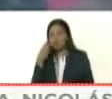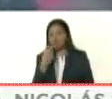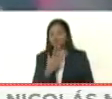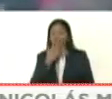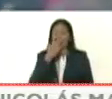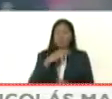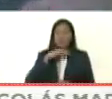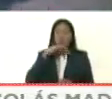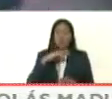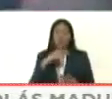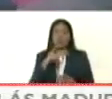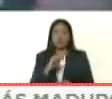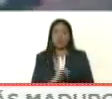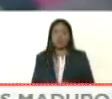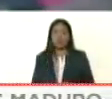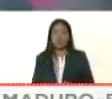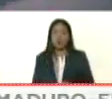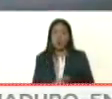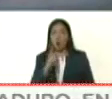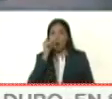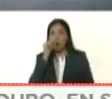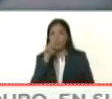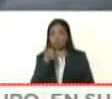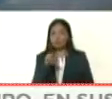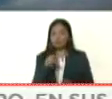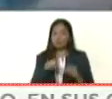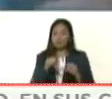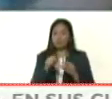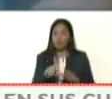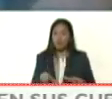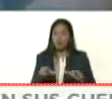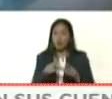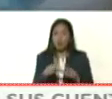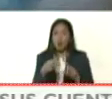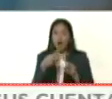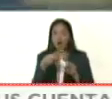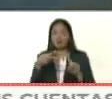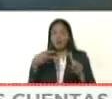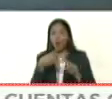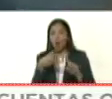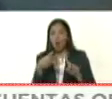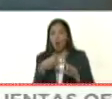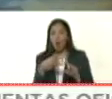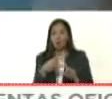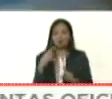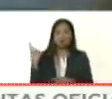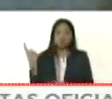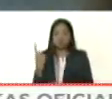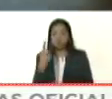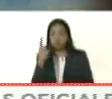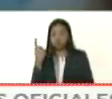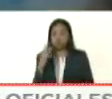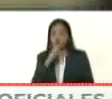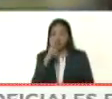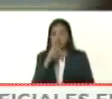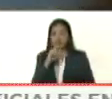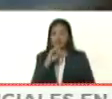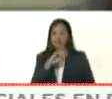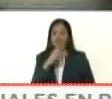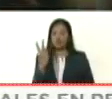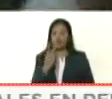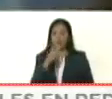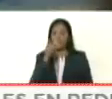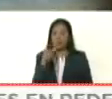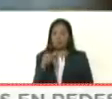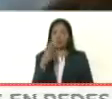diputado Freddy Superlano estaba allí también bastante intoxicado en la habitación del hotel. Estas son las dos personas